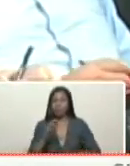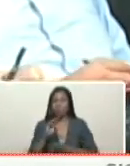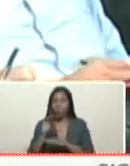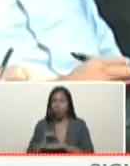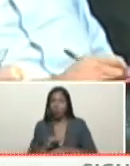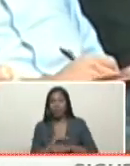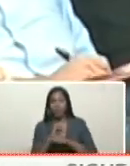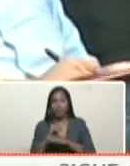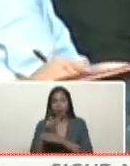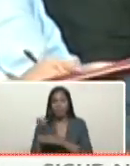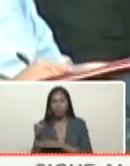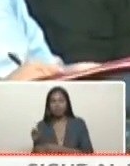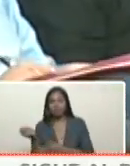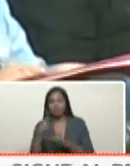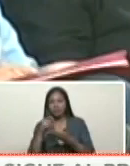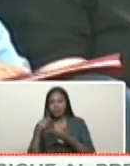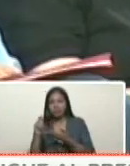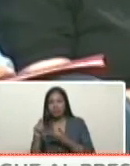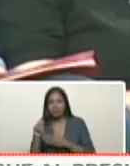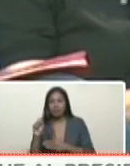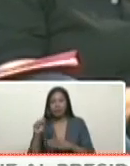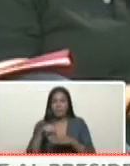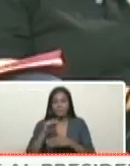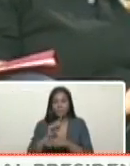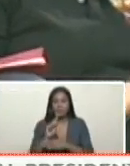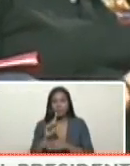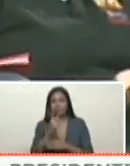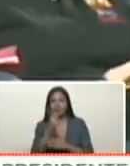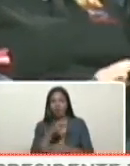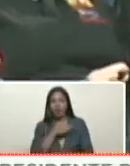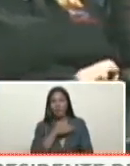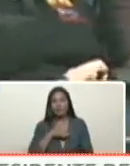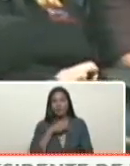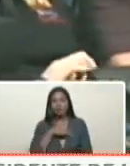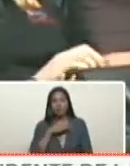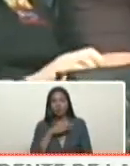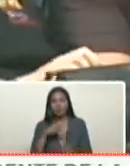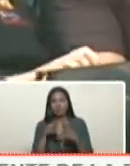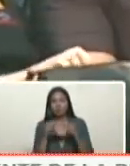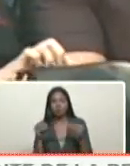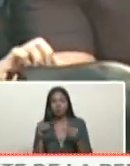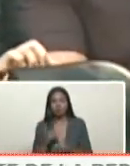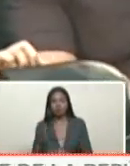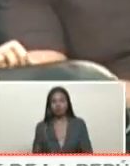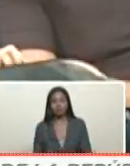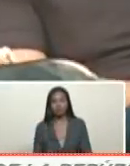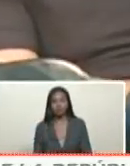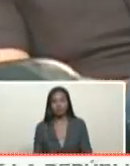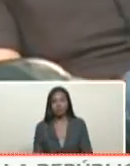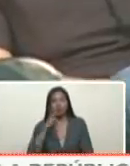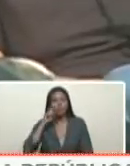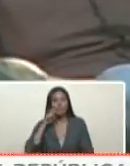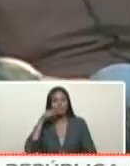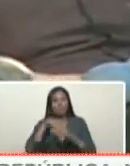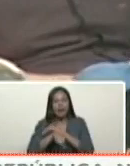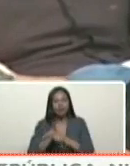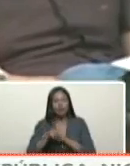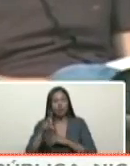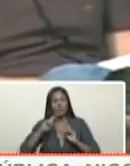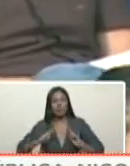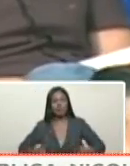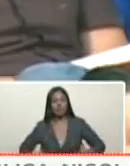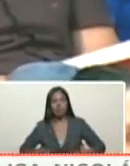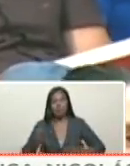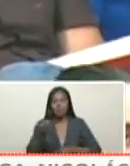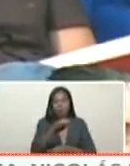priorizarlo en la agenda del primer frente de las misiones, grandes misiones. Parto humanizado, buscar a todas